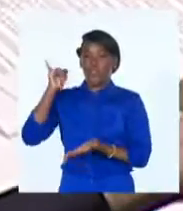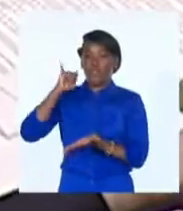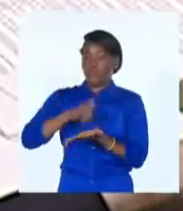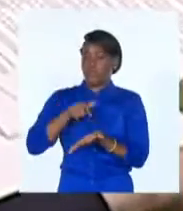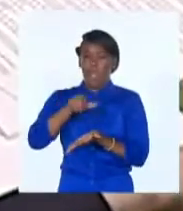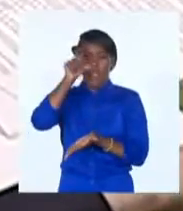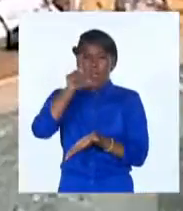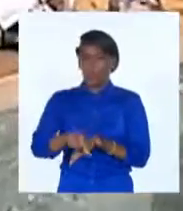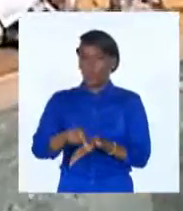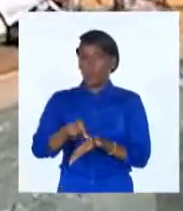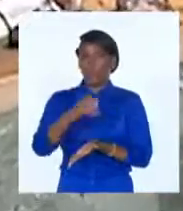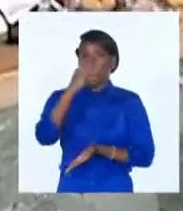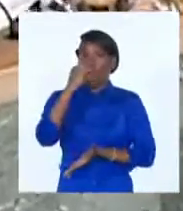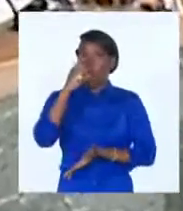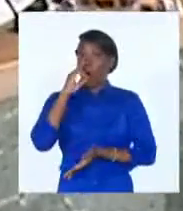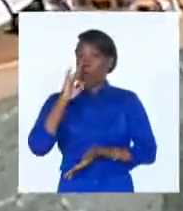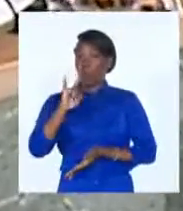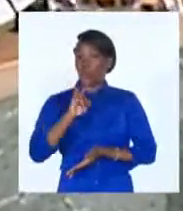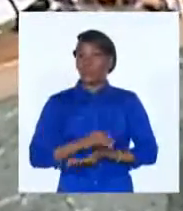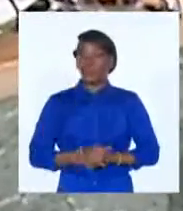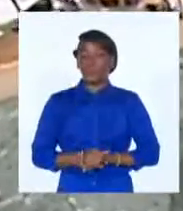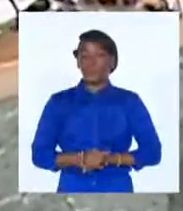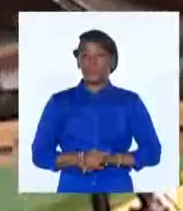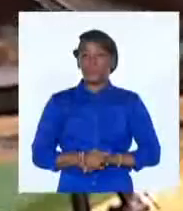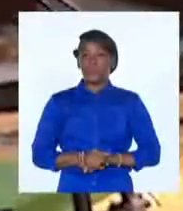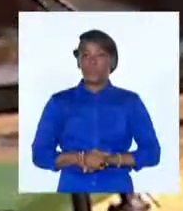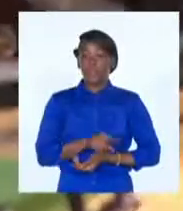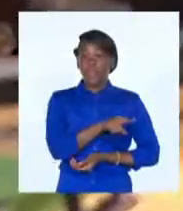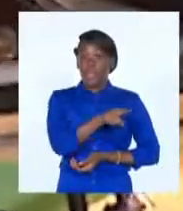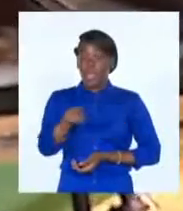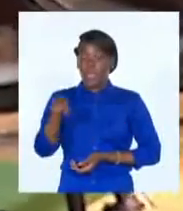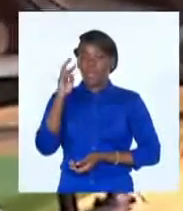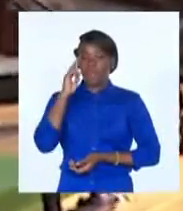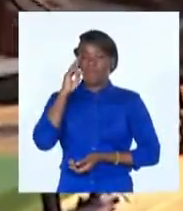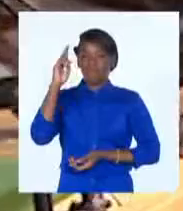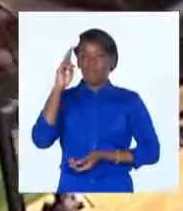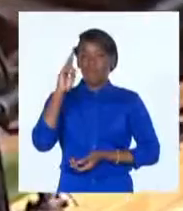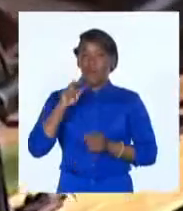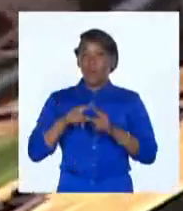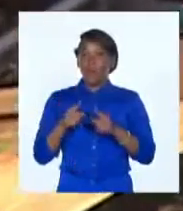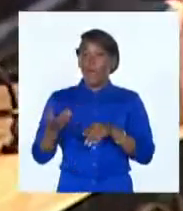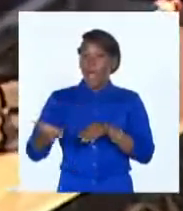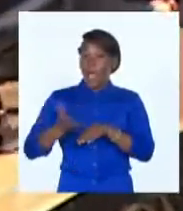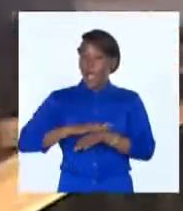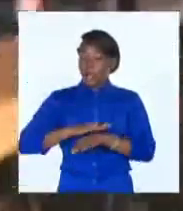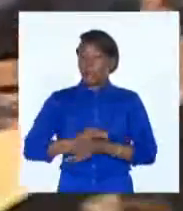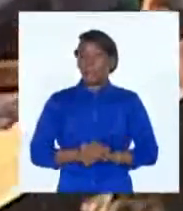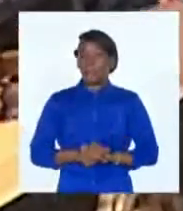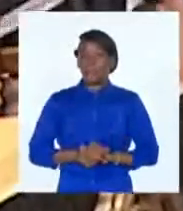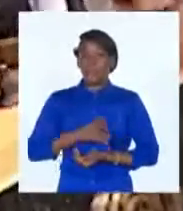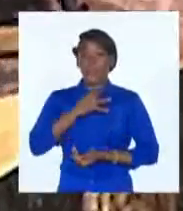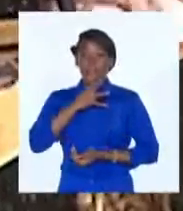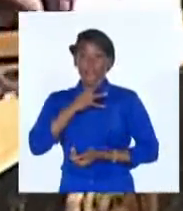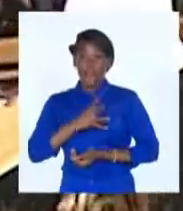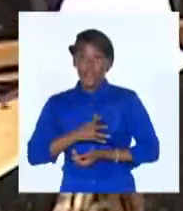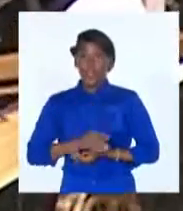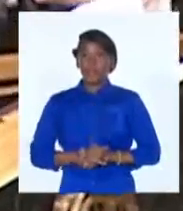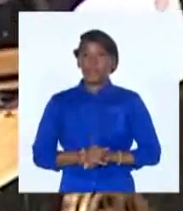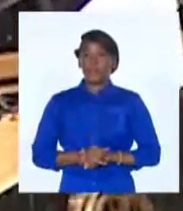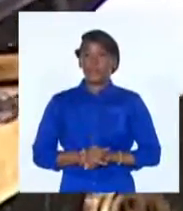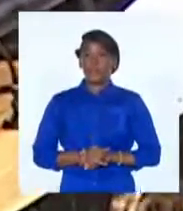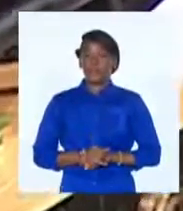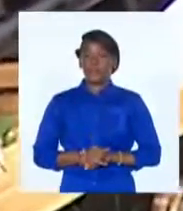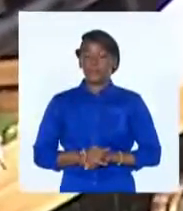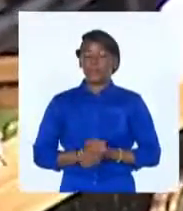ONU. De aquel entonces, muchos recuerdan el momento en que justo antes de comenzar a hablar, el comandante con su pañuelo ocultó los